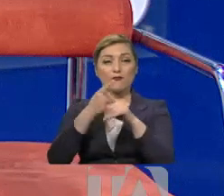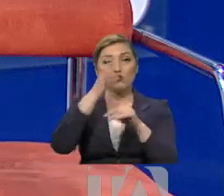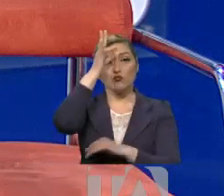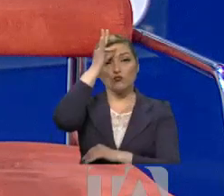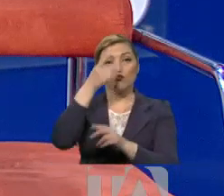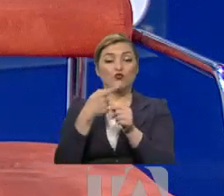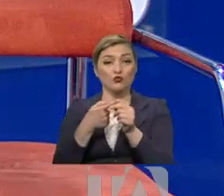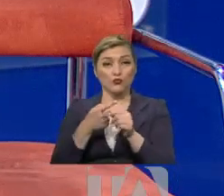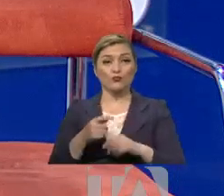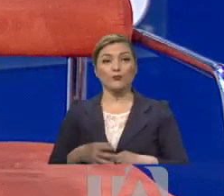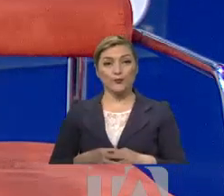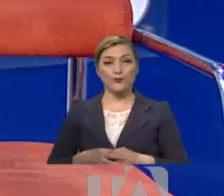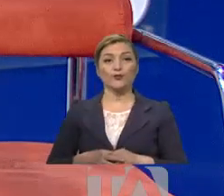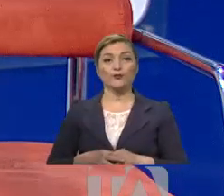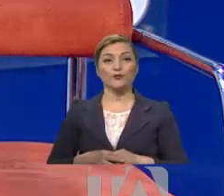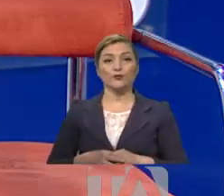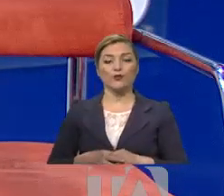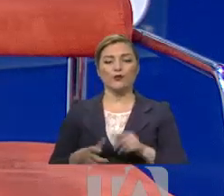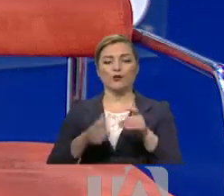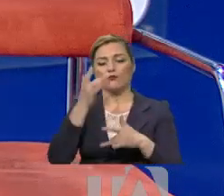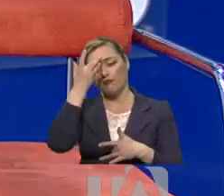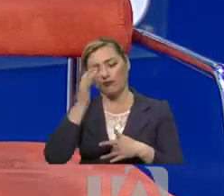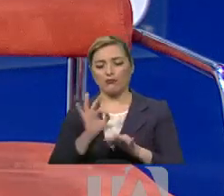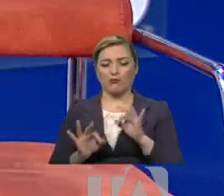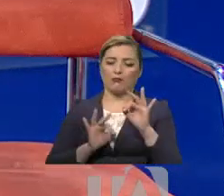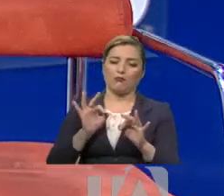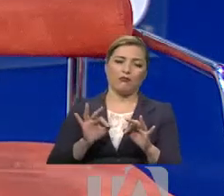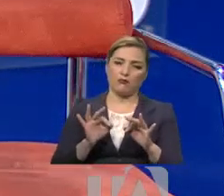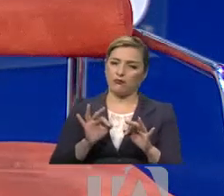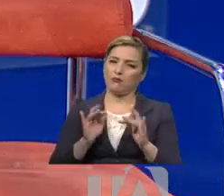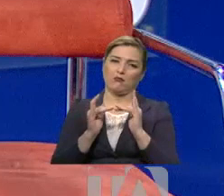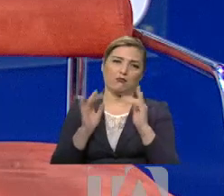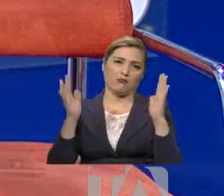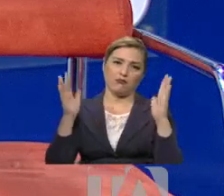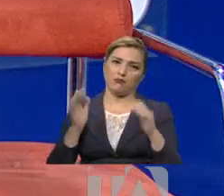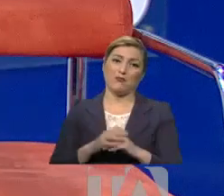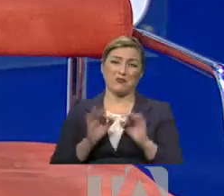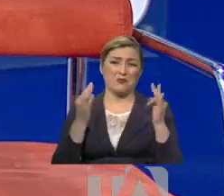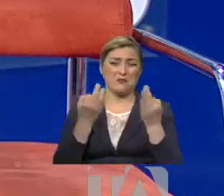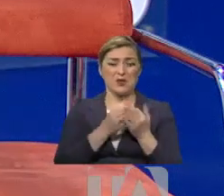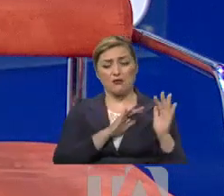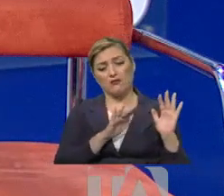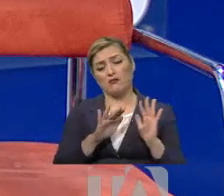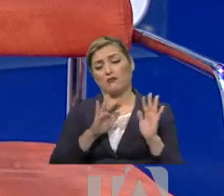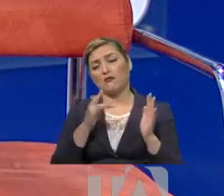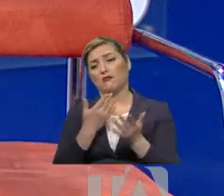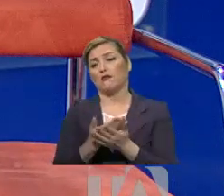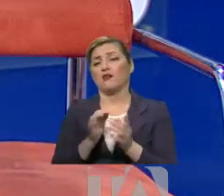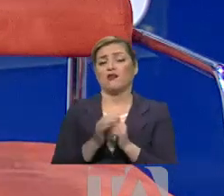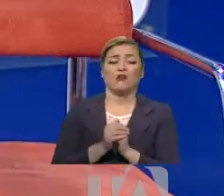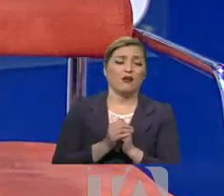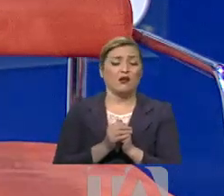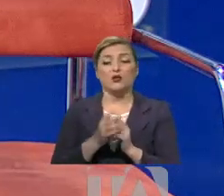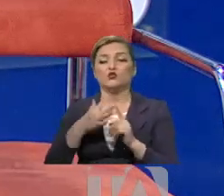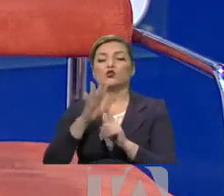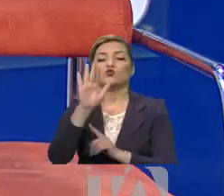Quito sobrepasaron ya su capacidad por pacientes contagiados de coronavirus. A diario, decenas de familias llegan hasta los centros para saber sobre